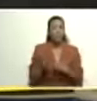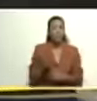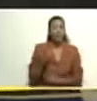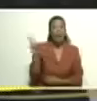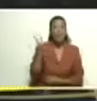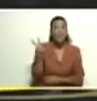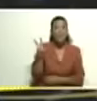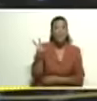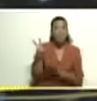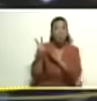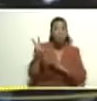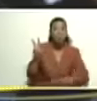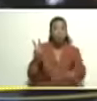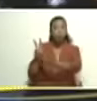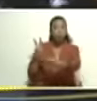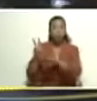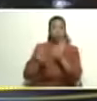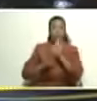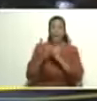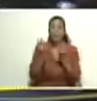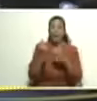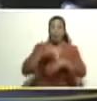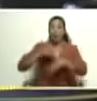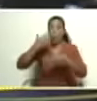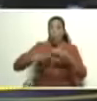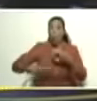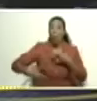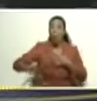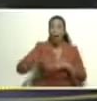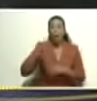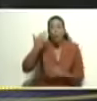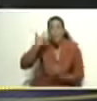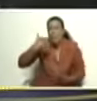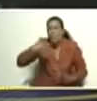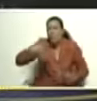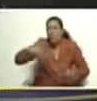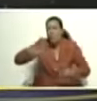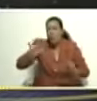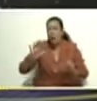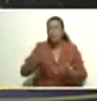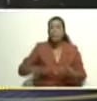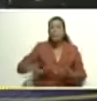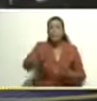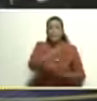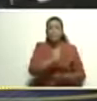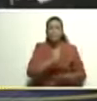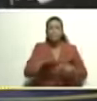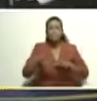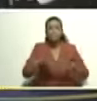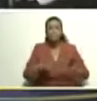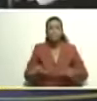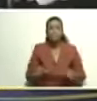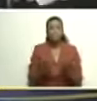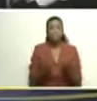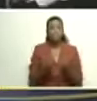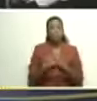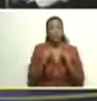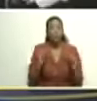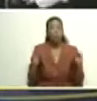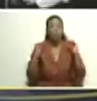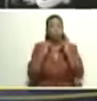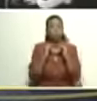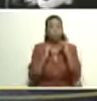tiene mucho espacio para crecer. Ahora es que hay espacio para crecer, con equilibrio económico,